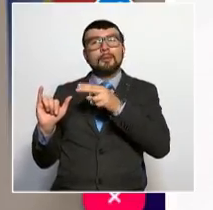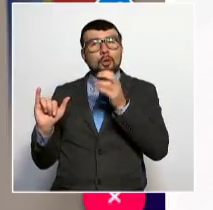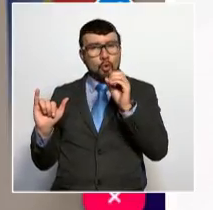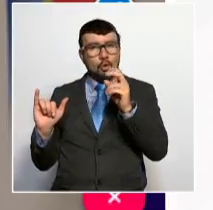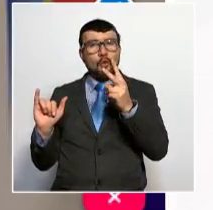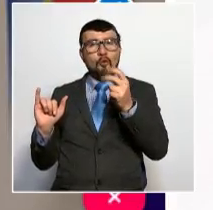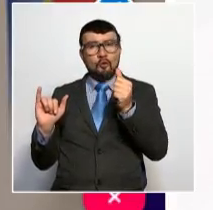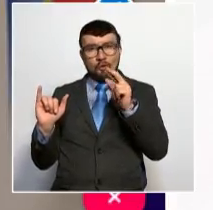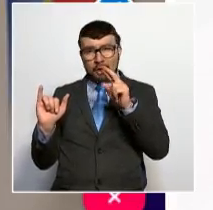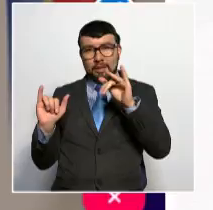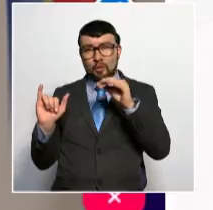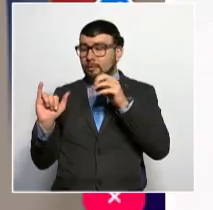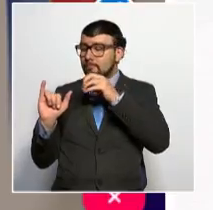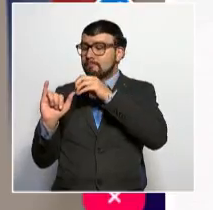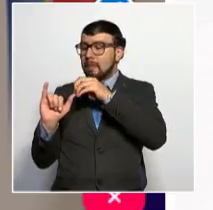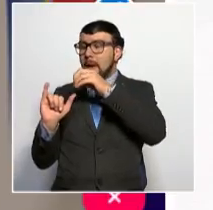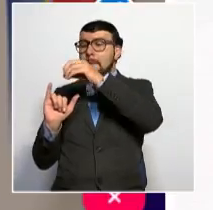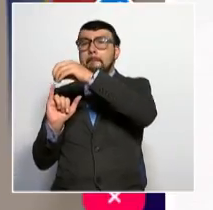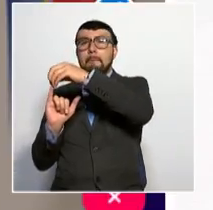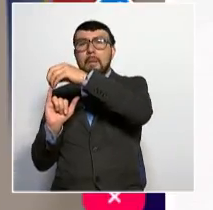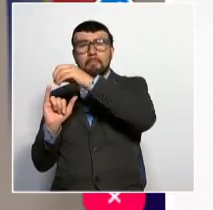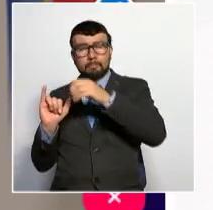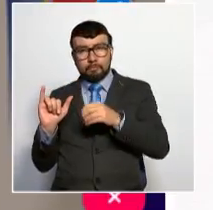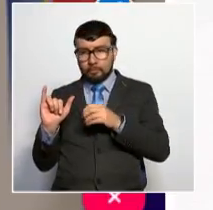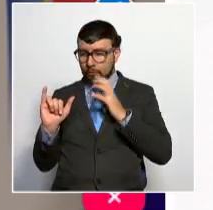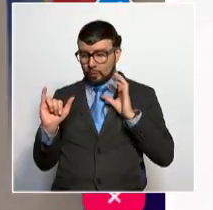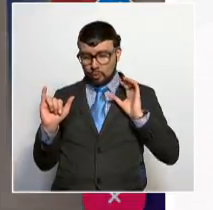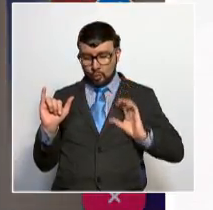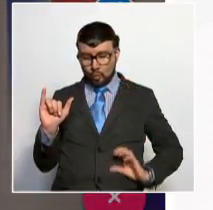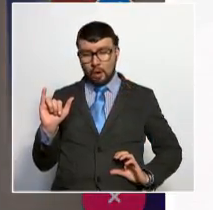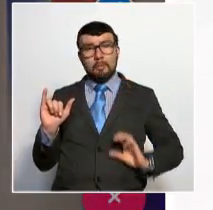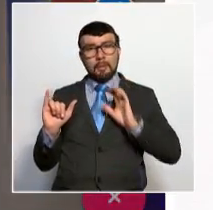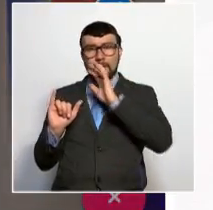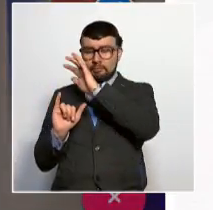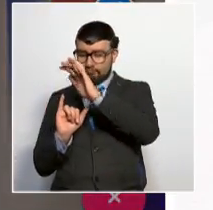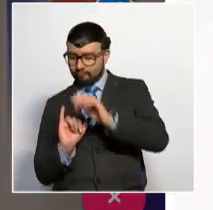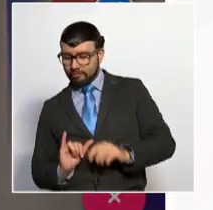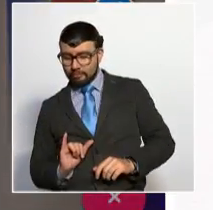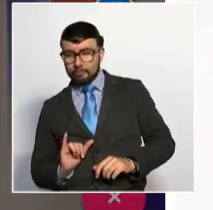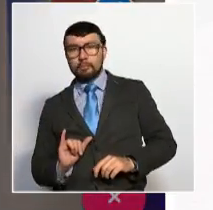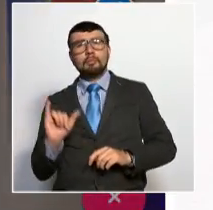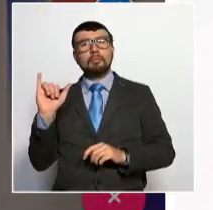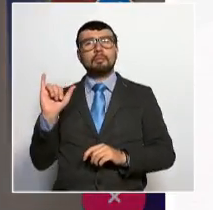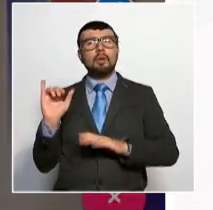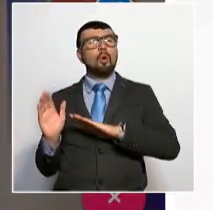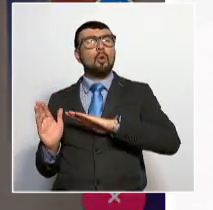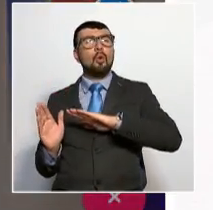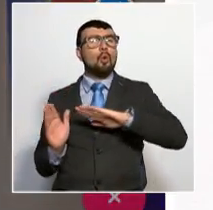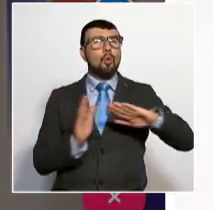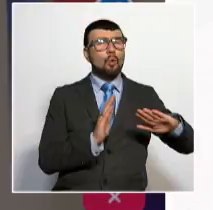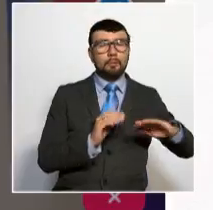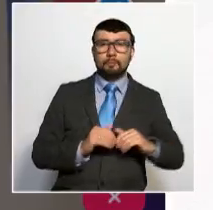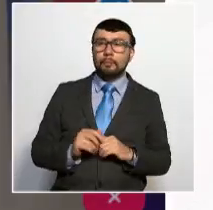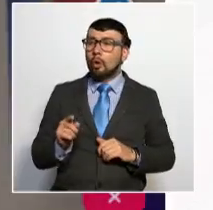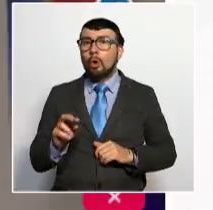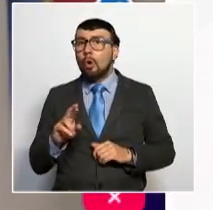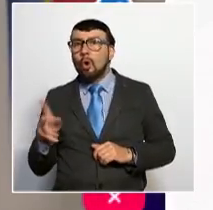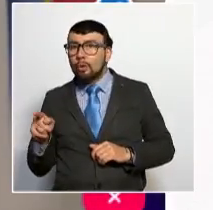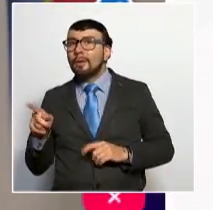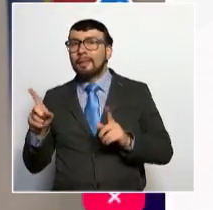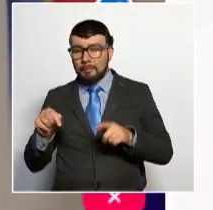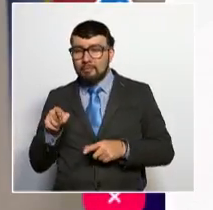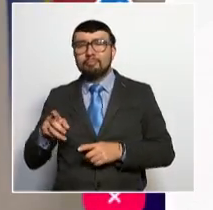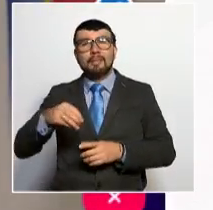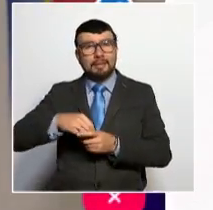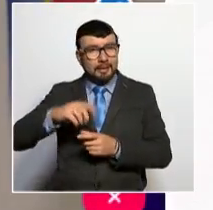Esa sería parte de nuestro tracto genital. Vamos a ver entonces otra parte del tracto genital que corresponde a la vagina,